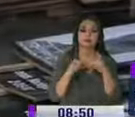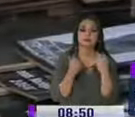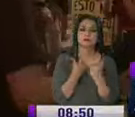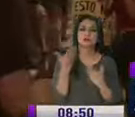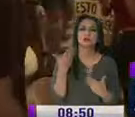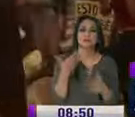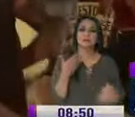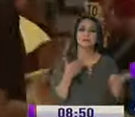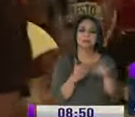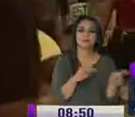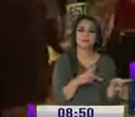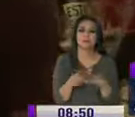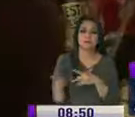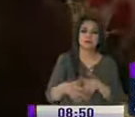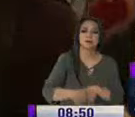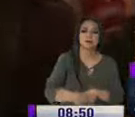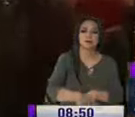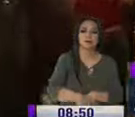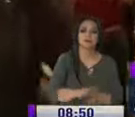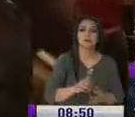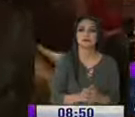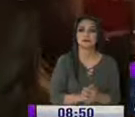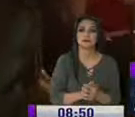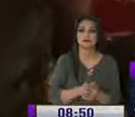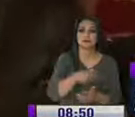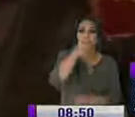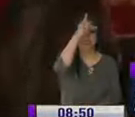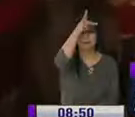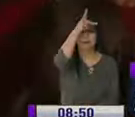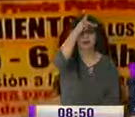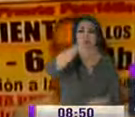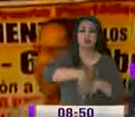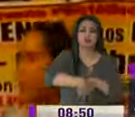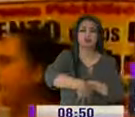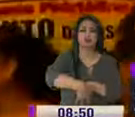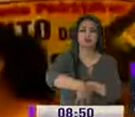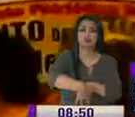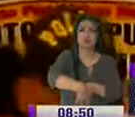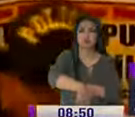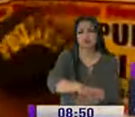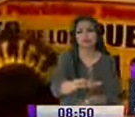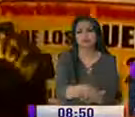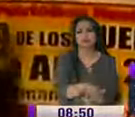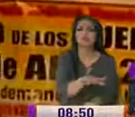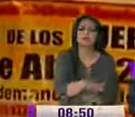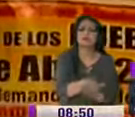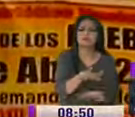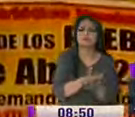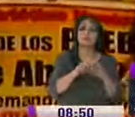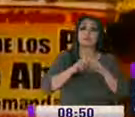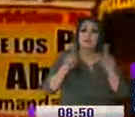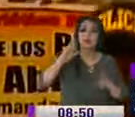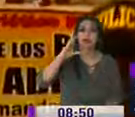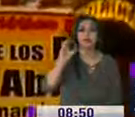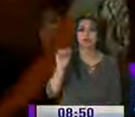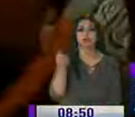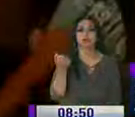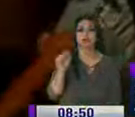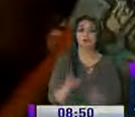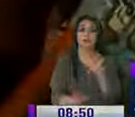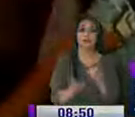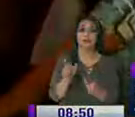claro en decir que Ecuador se ha convertido en un país de acopio y plataforma de droga, desde donde las organizaciones narcodelictivas envían